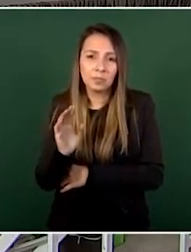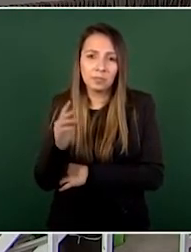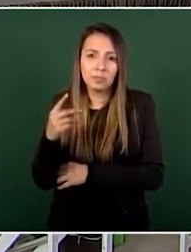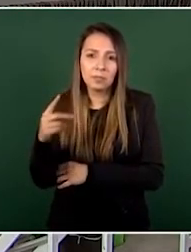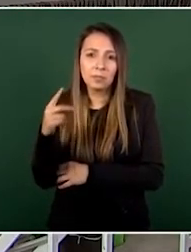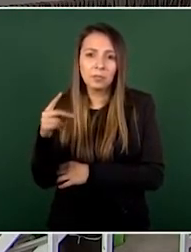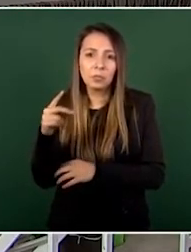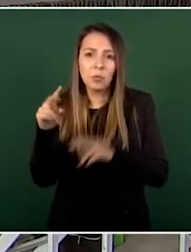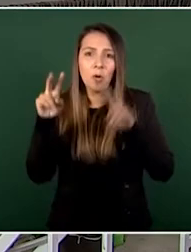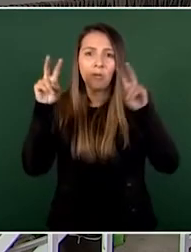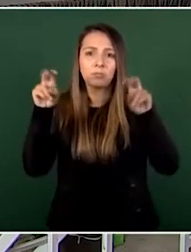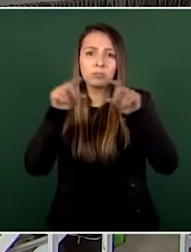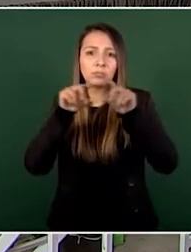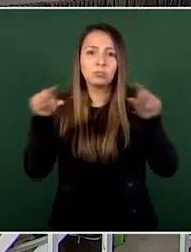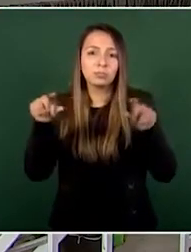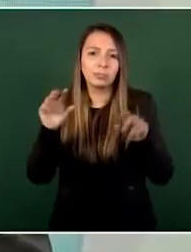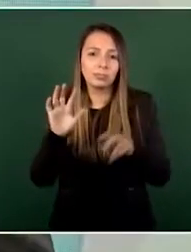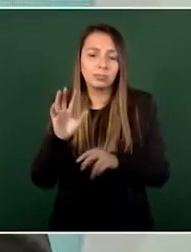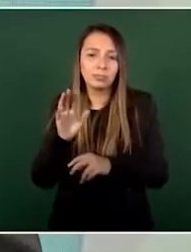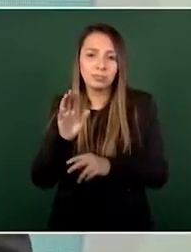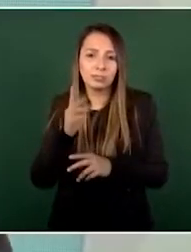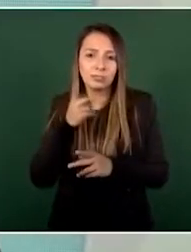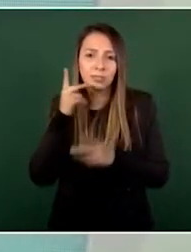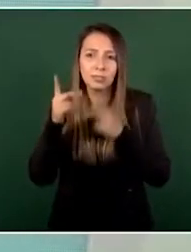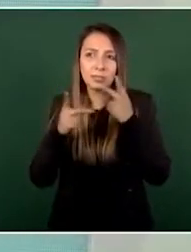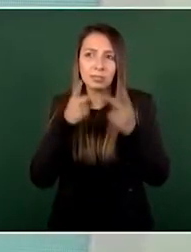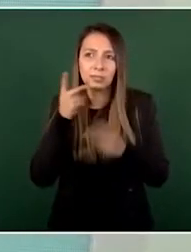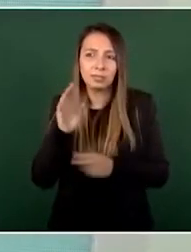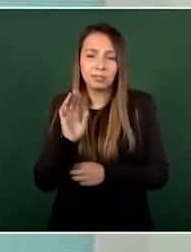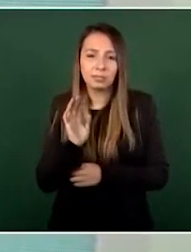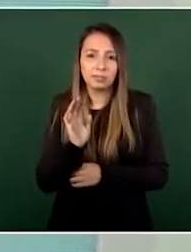su frase, ¿no?, de defensa,